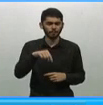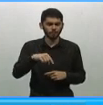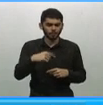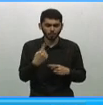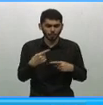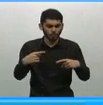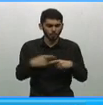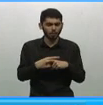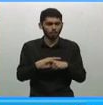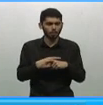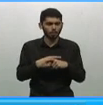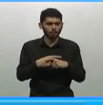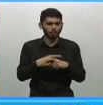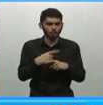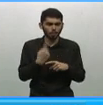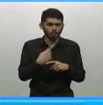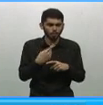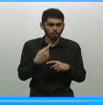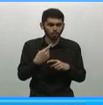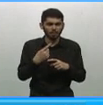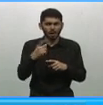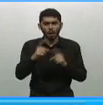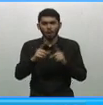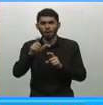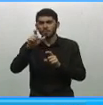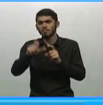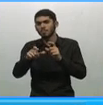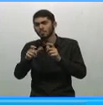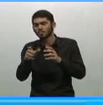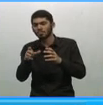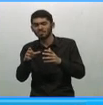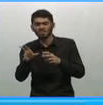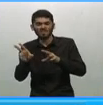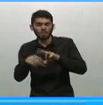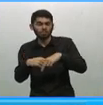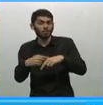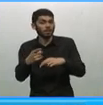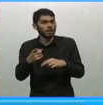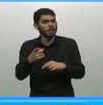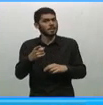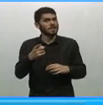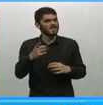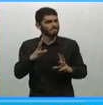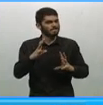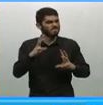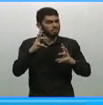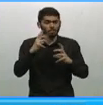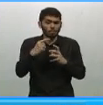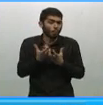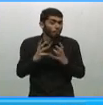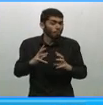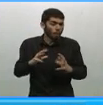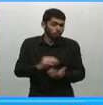mismo eh determinadas jugadas por ahí sí es mi manera de ser siempre fui así jugando al fútbol